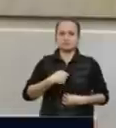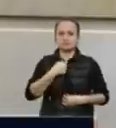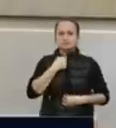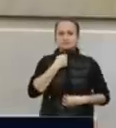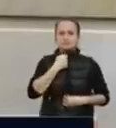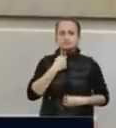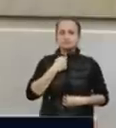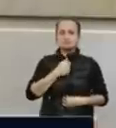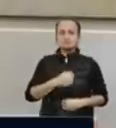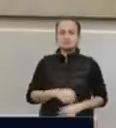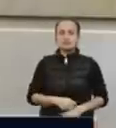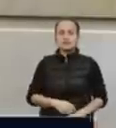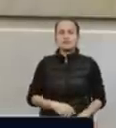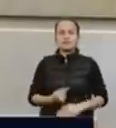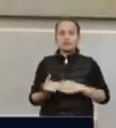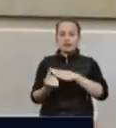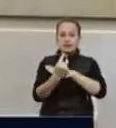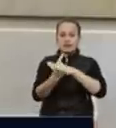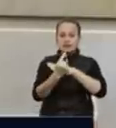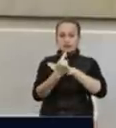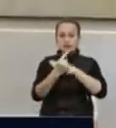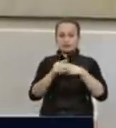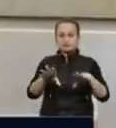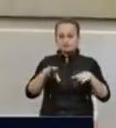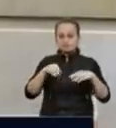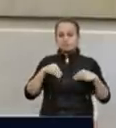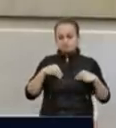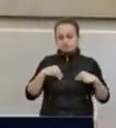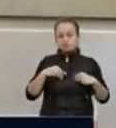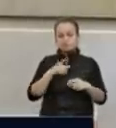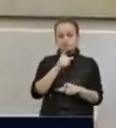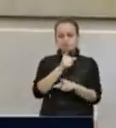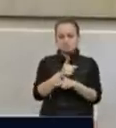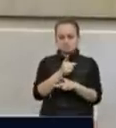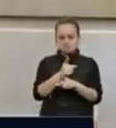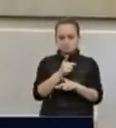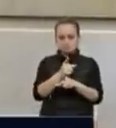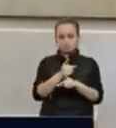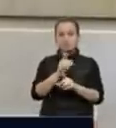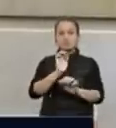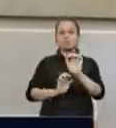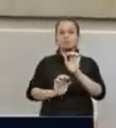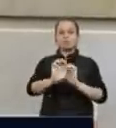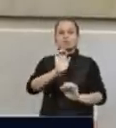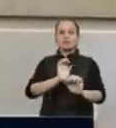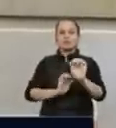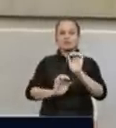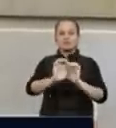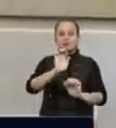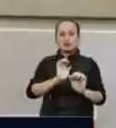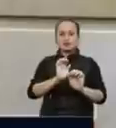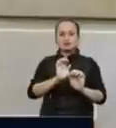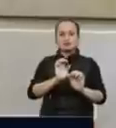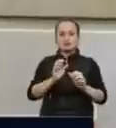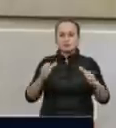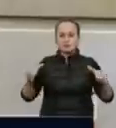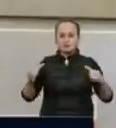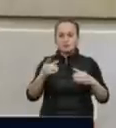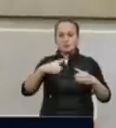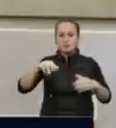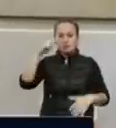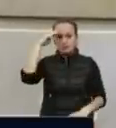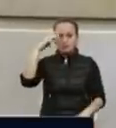sumía críticas de esa naturaleza, era precisamente en defensa de una fuerza